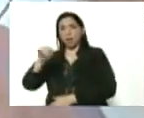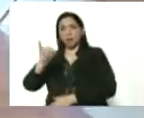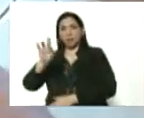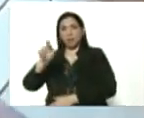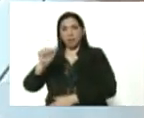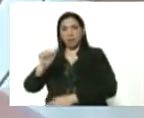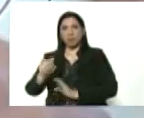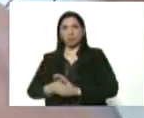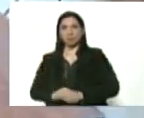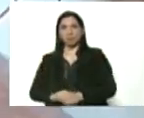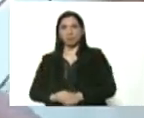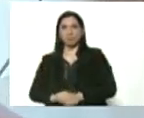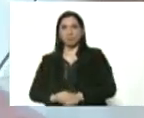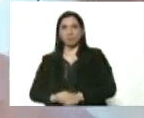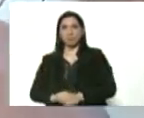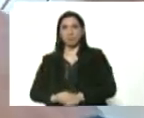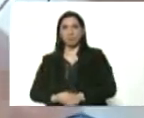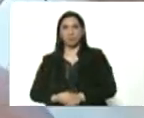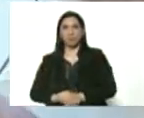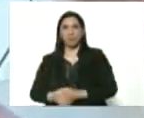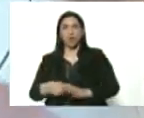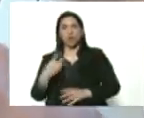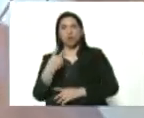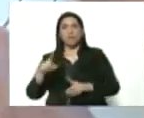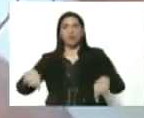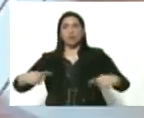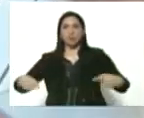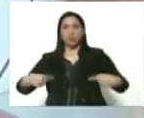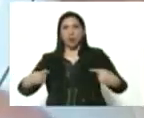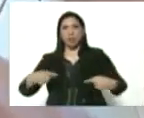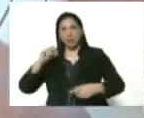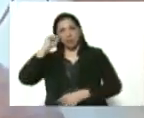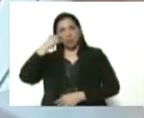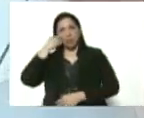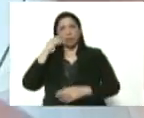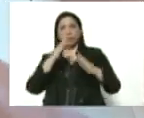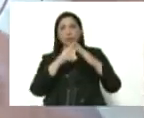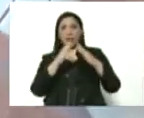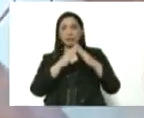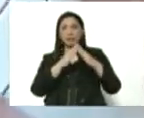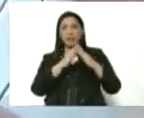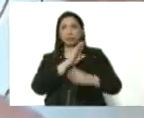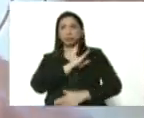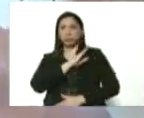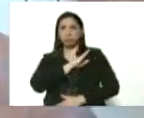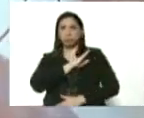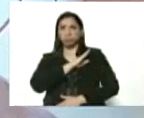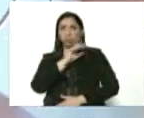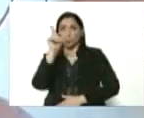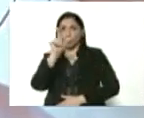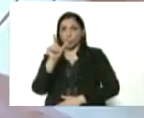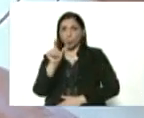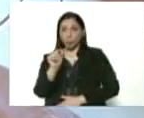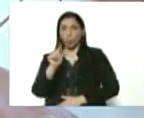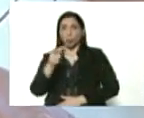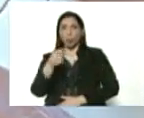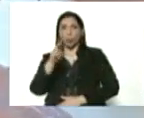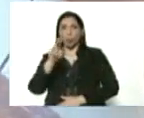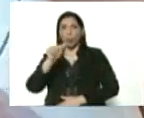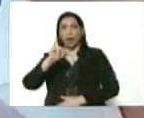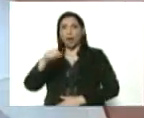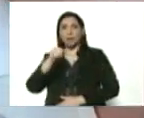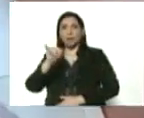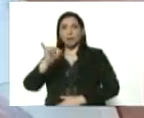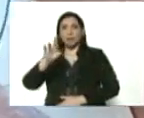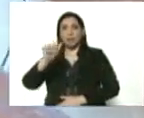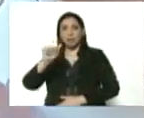López Torres, alias Doble Rueda. Les recuerdo que de la finca de Doble Rueda, en la península de La Guajira colombiana, es donde salen